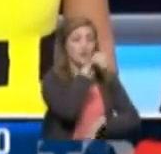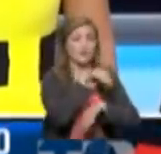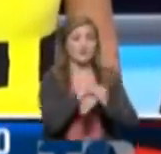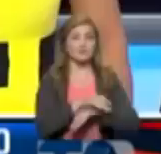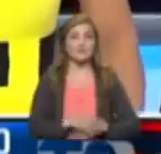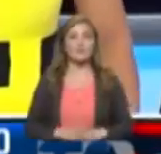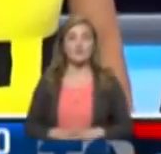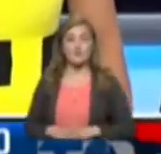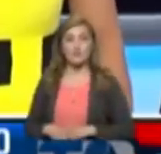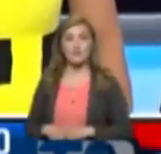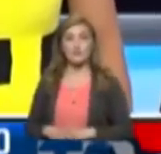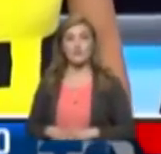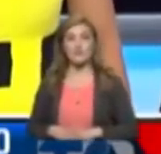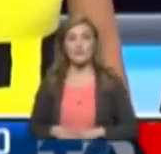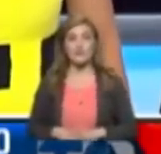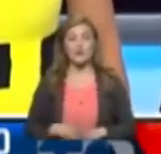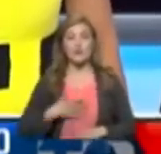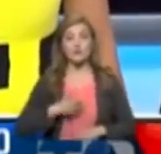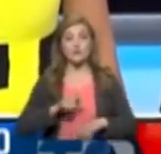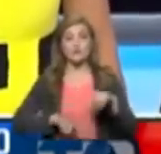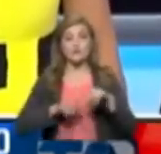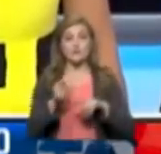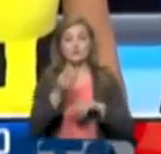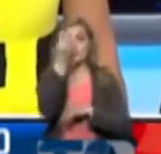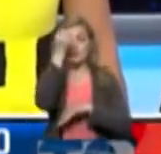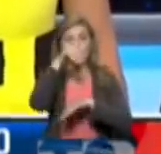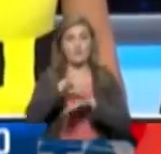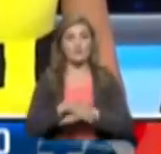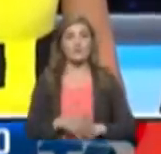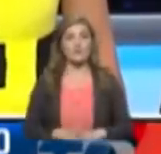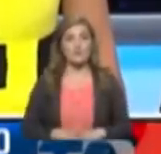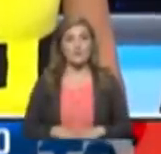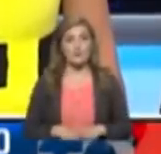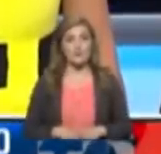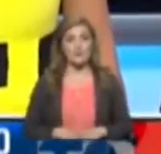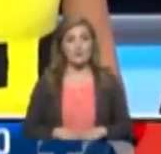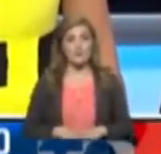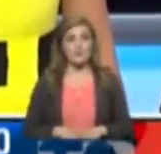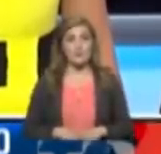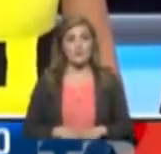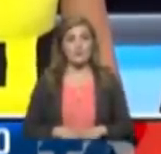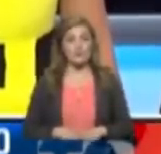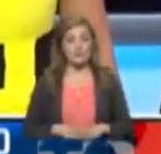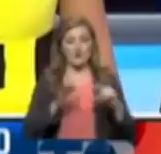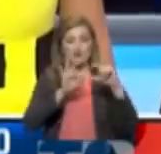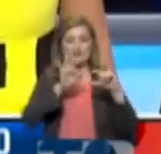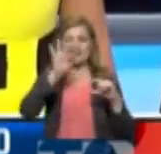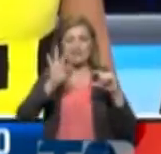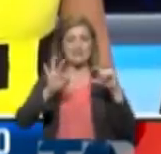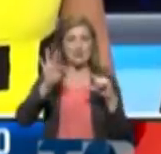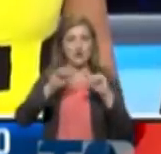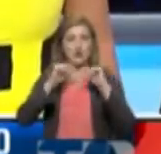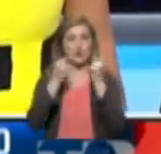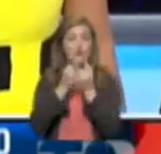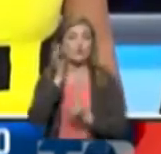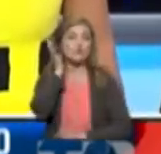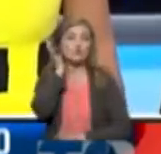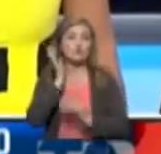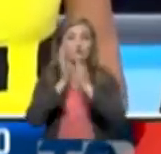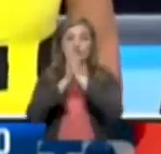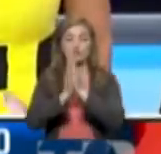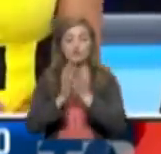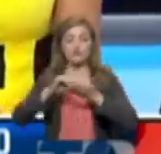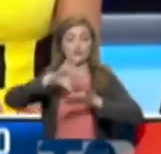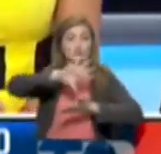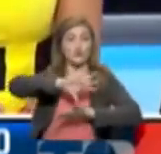tardes qué tal y cdl a amigos buenas tardes por esta y otras alarmante cifras los colectivos de mujeres piden a la asamblea